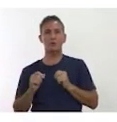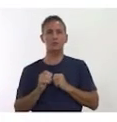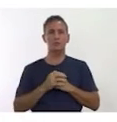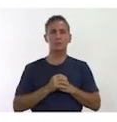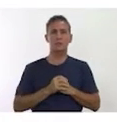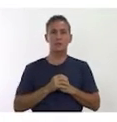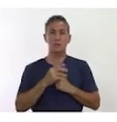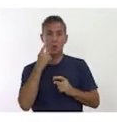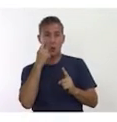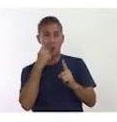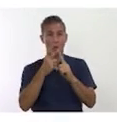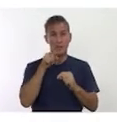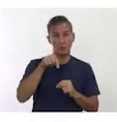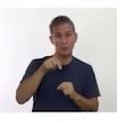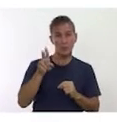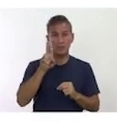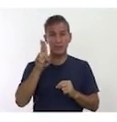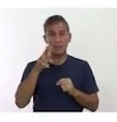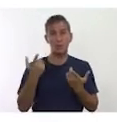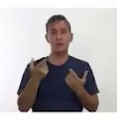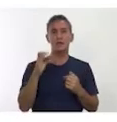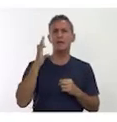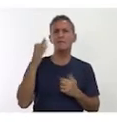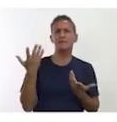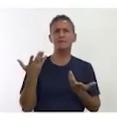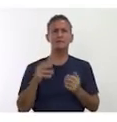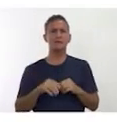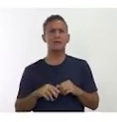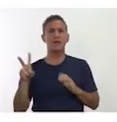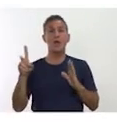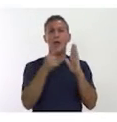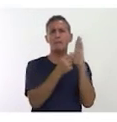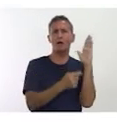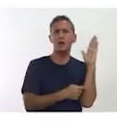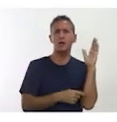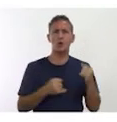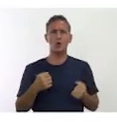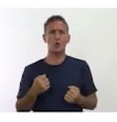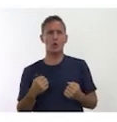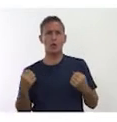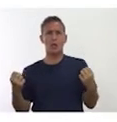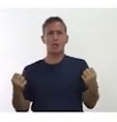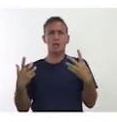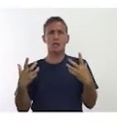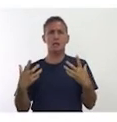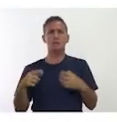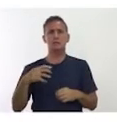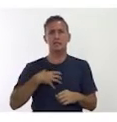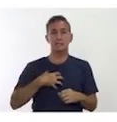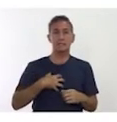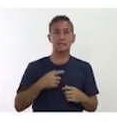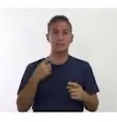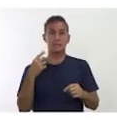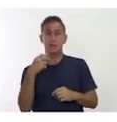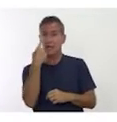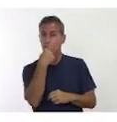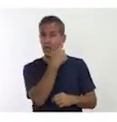de esta unidad en física? Valorar el impacto que ha tenido la óptica en la ciencia,